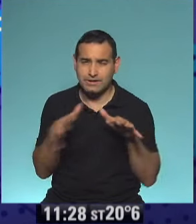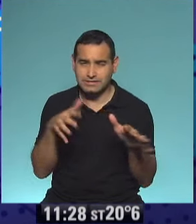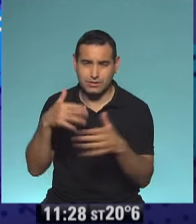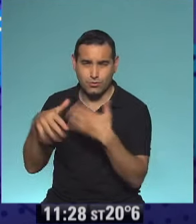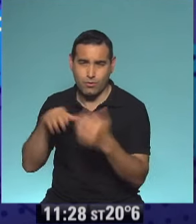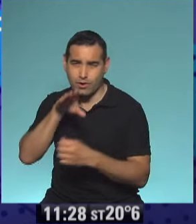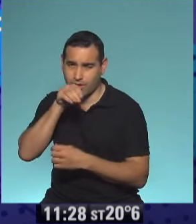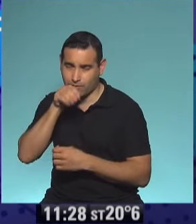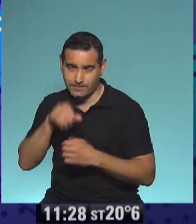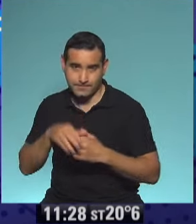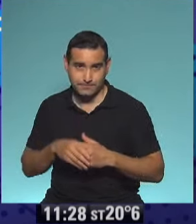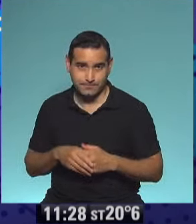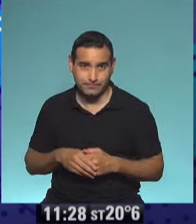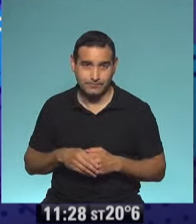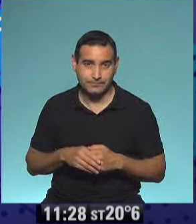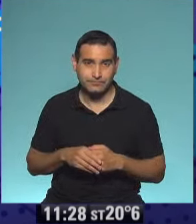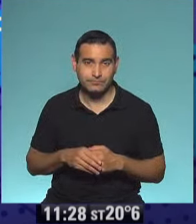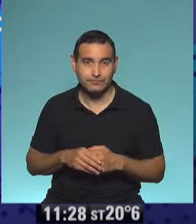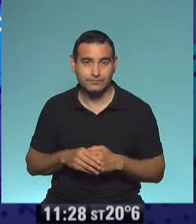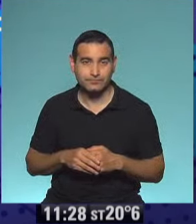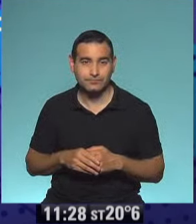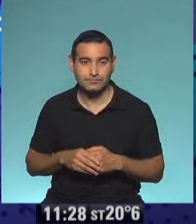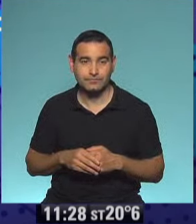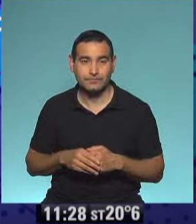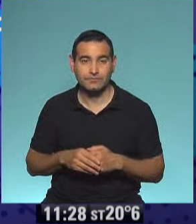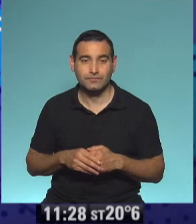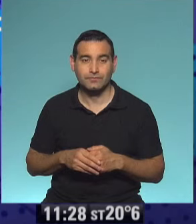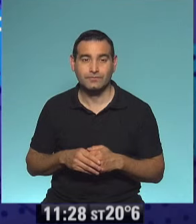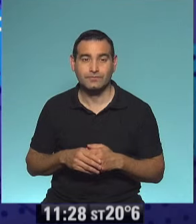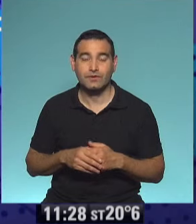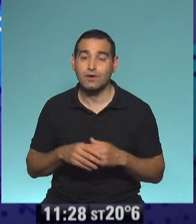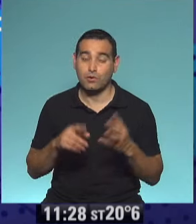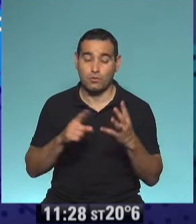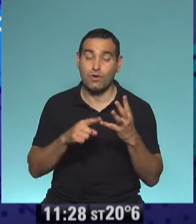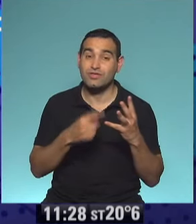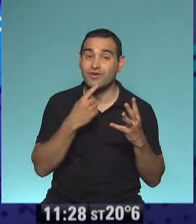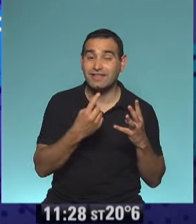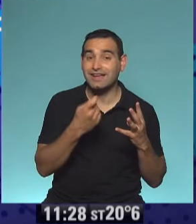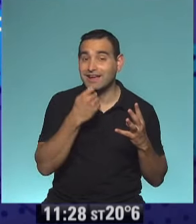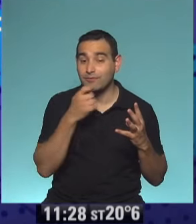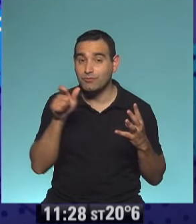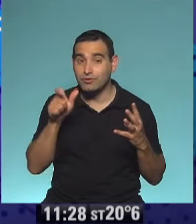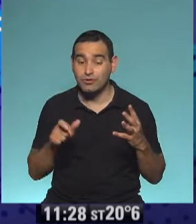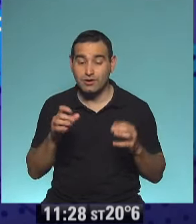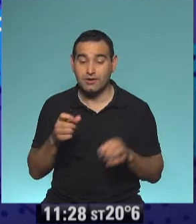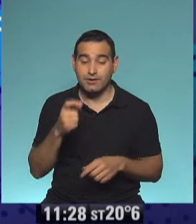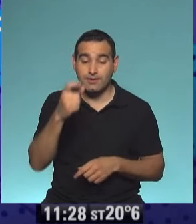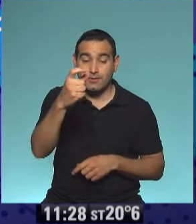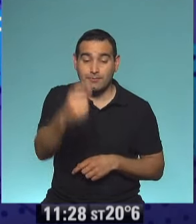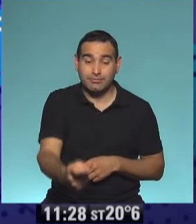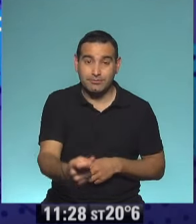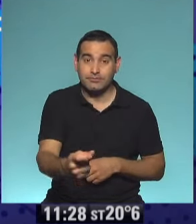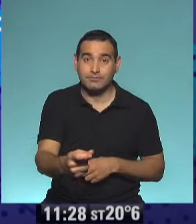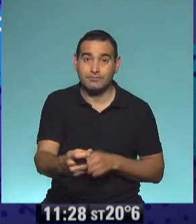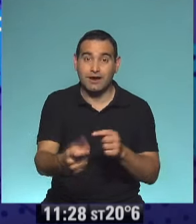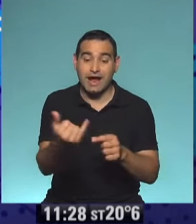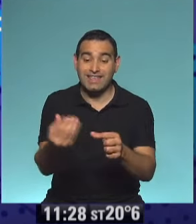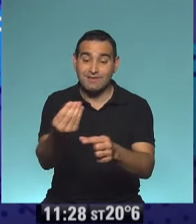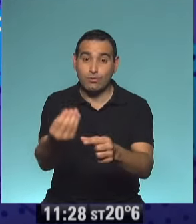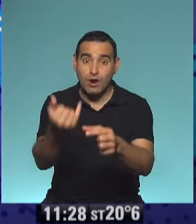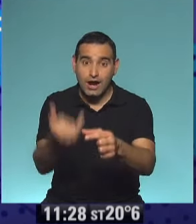de la oca, dijimos. Exacto, sí. Me importa acá el punto 4, que dice, cuando un participante caiga en un casillero con una imagen,